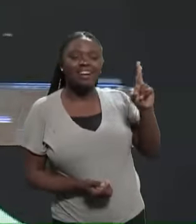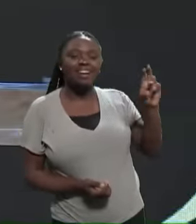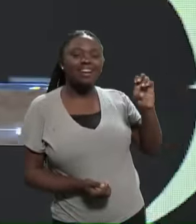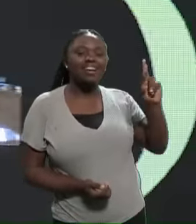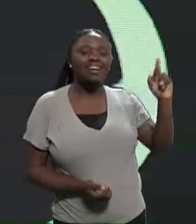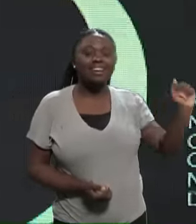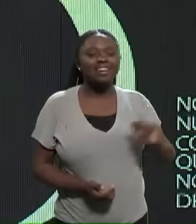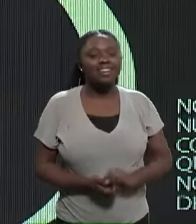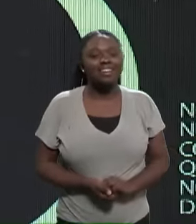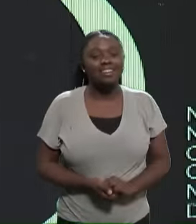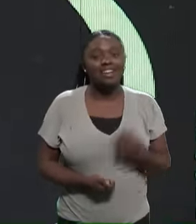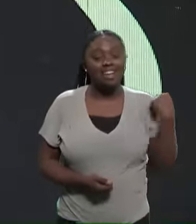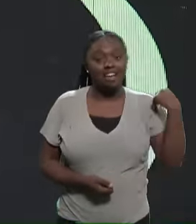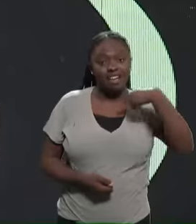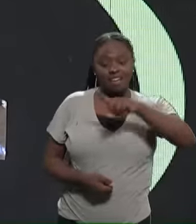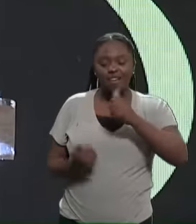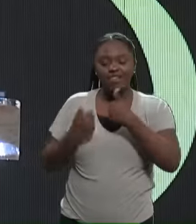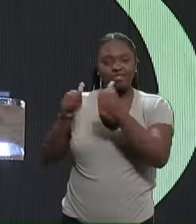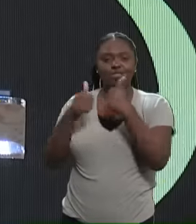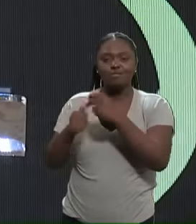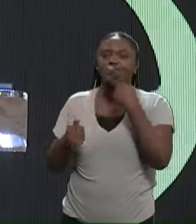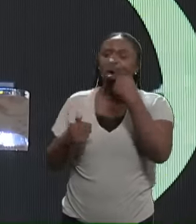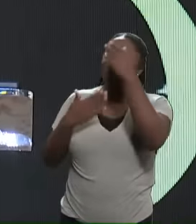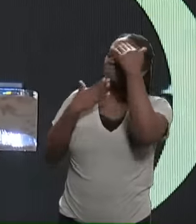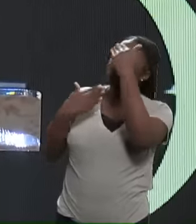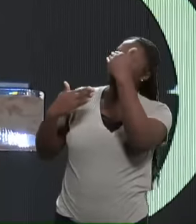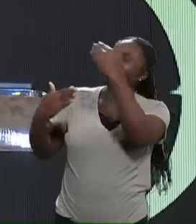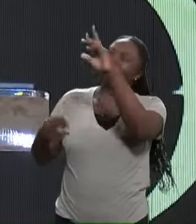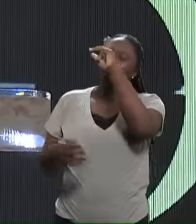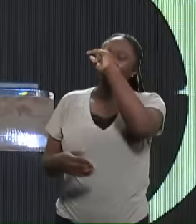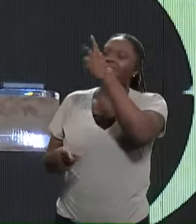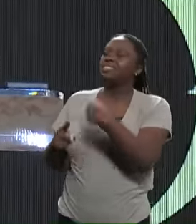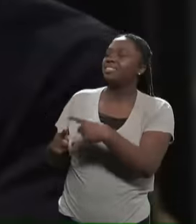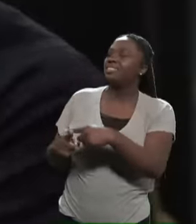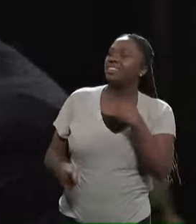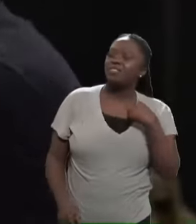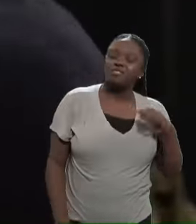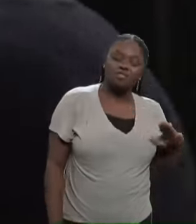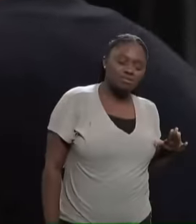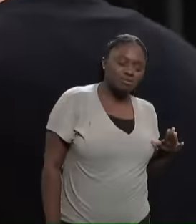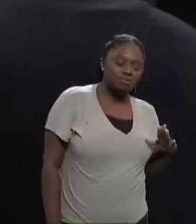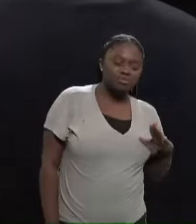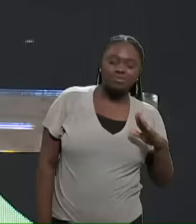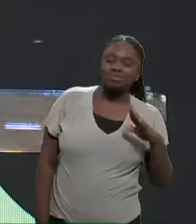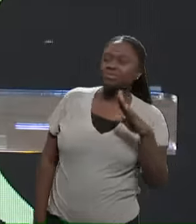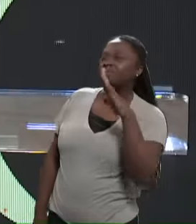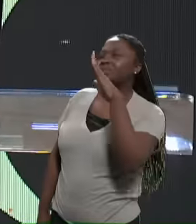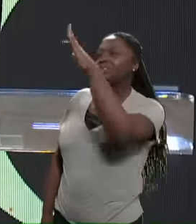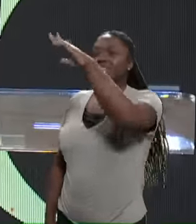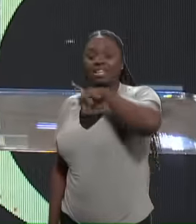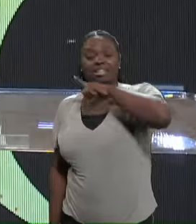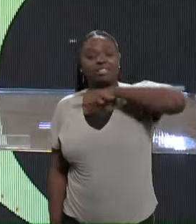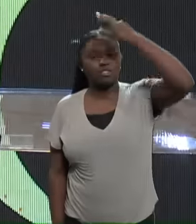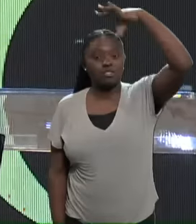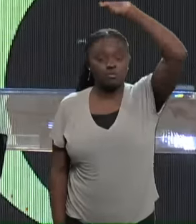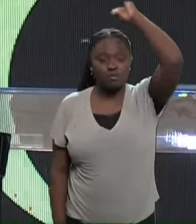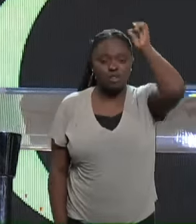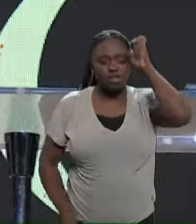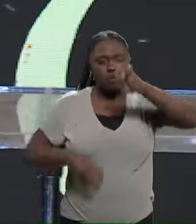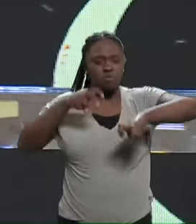ómnibus, aleluya, y fala: obrigado, Señor, que voy a decolar, voy a decolar, voy a decolar. Quien tenga espíritu sube en su